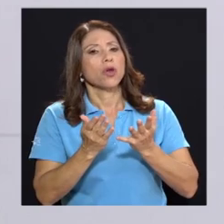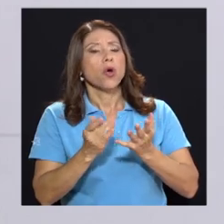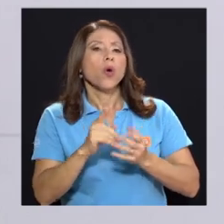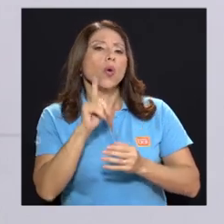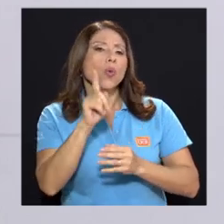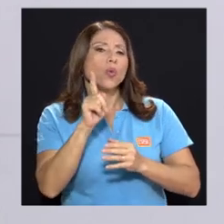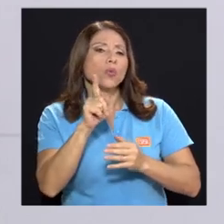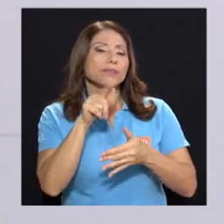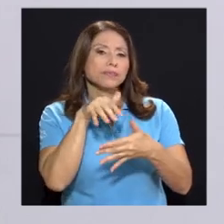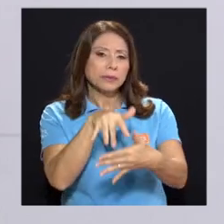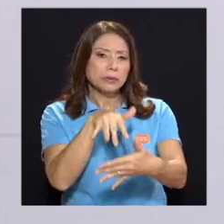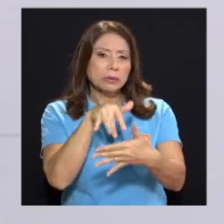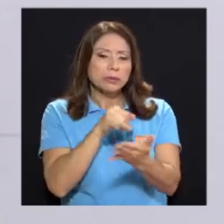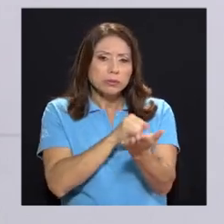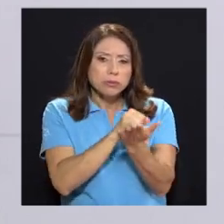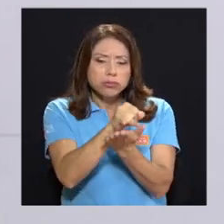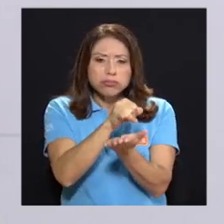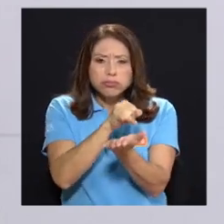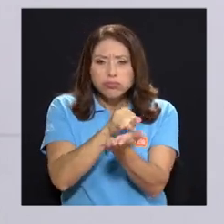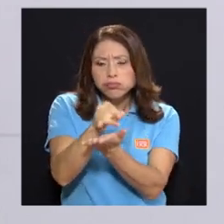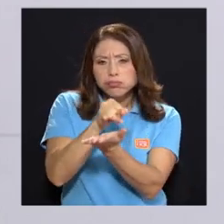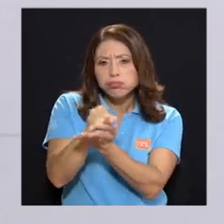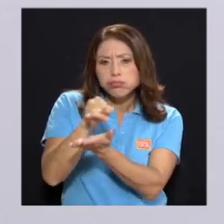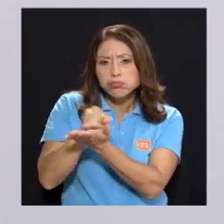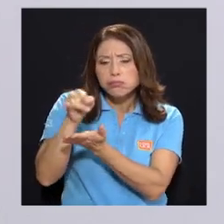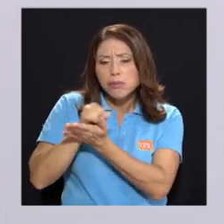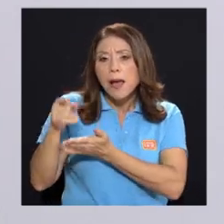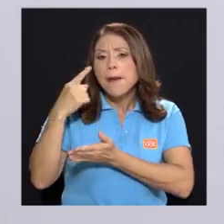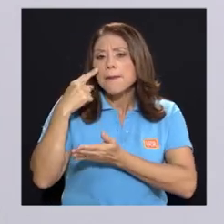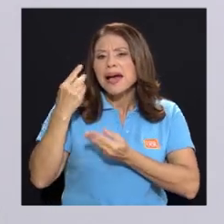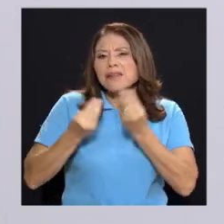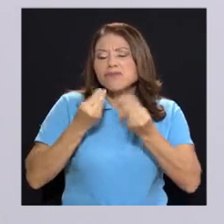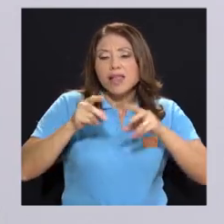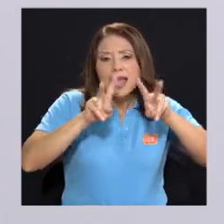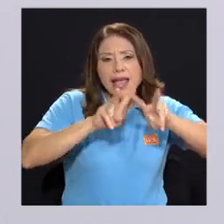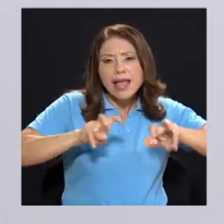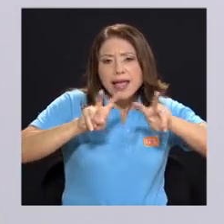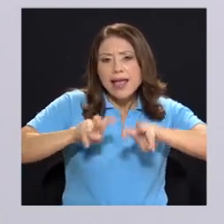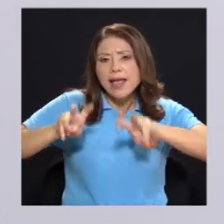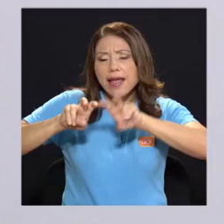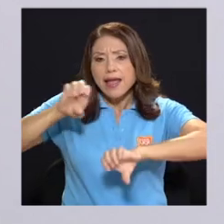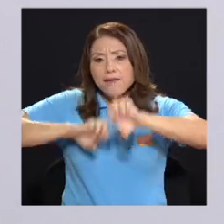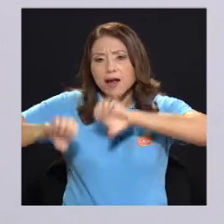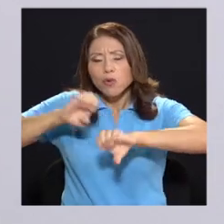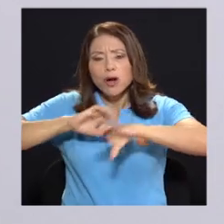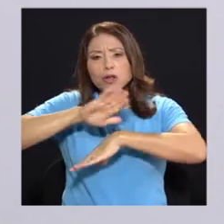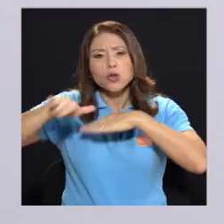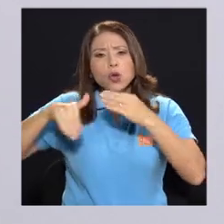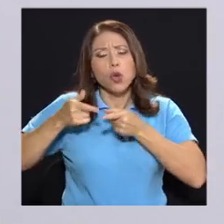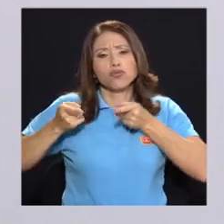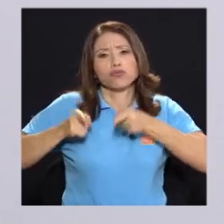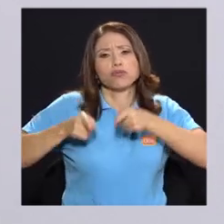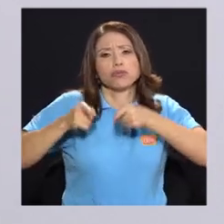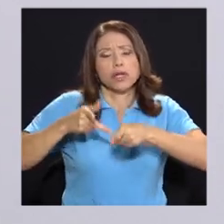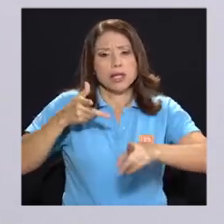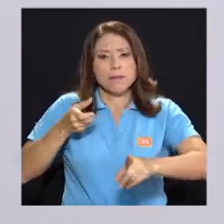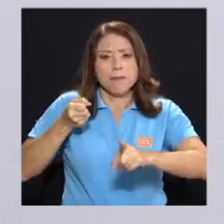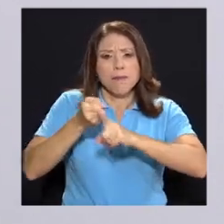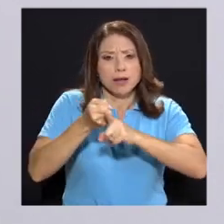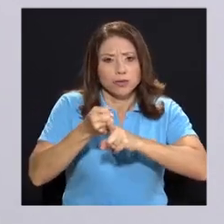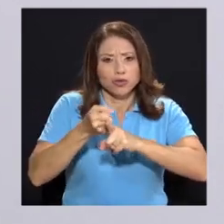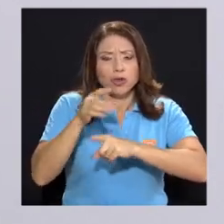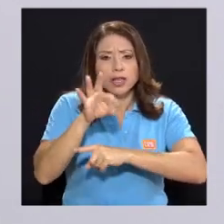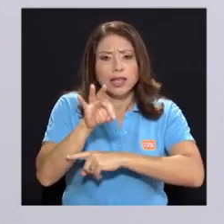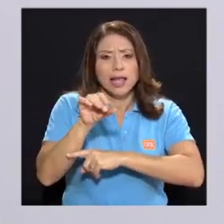estudio que evaluará todos los efectos e impactos del tratado libre de comercio sobre la sociedad costarricense a la